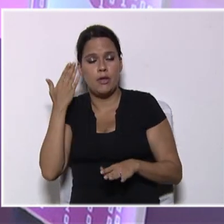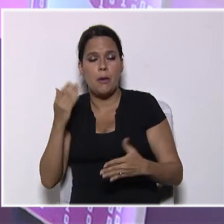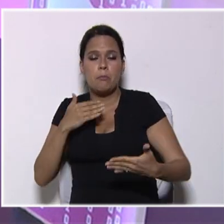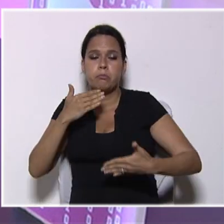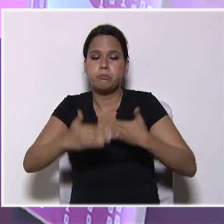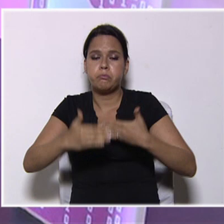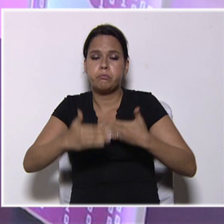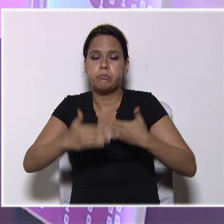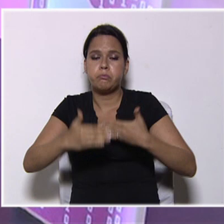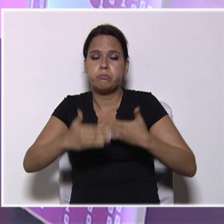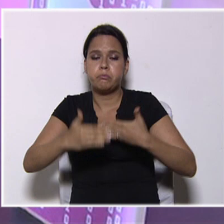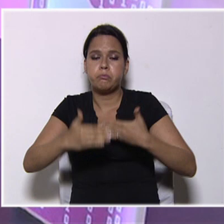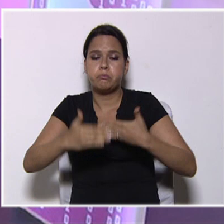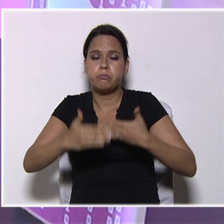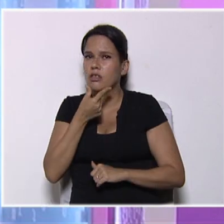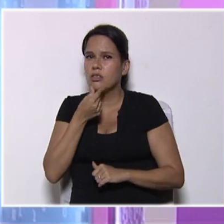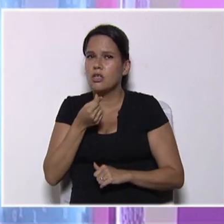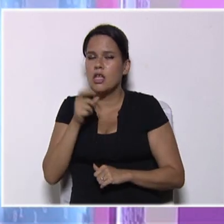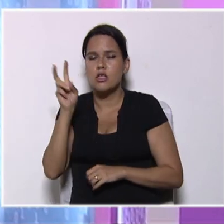sencillos.